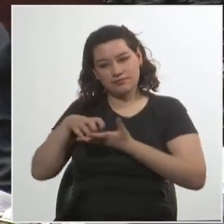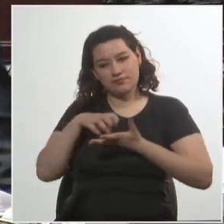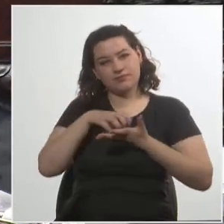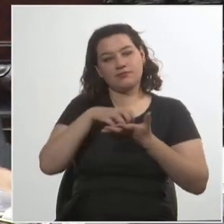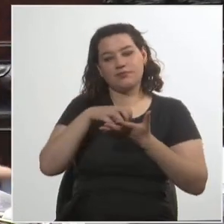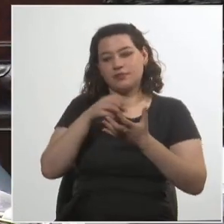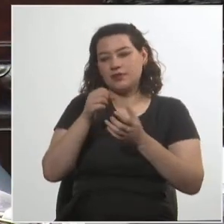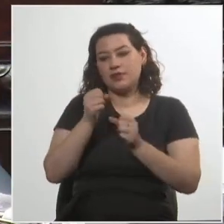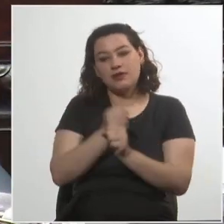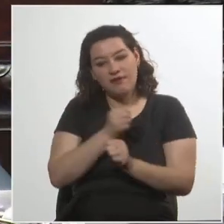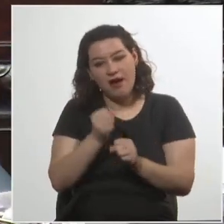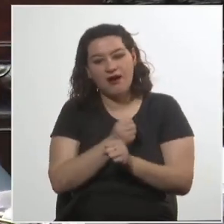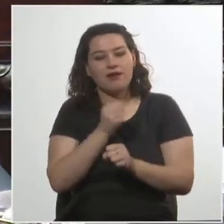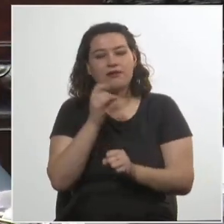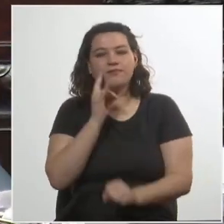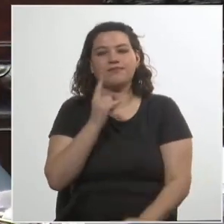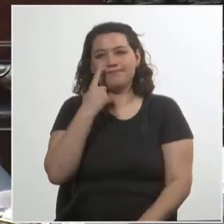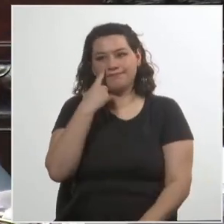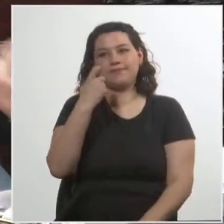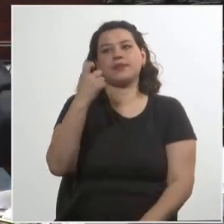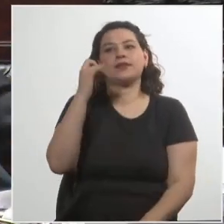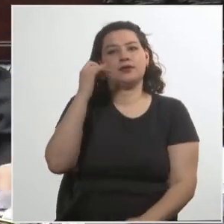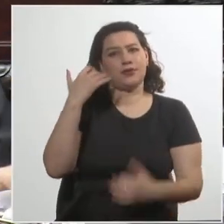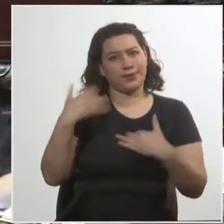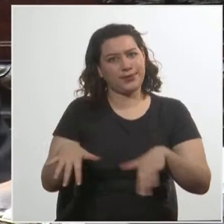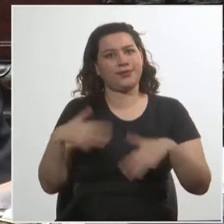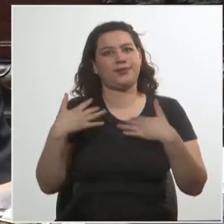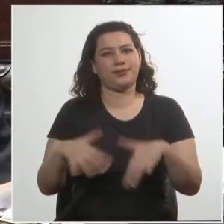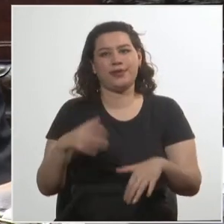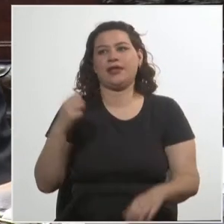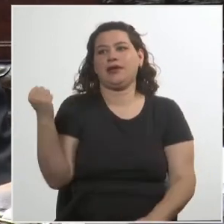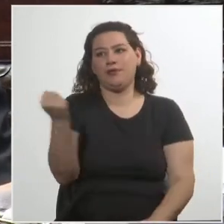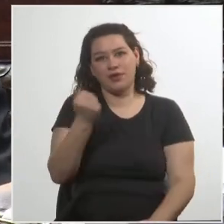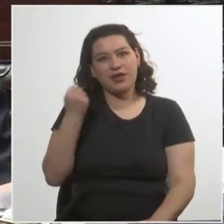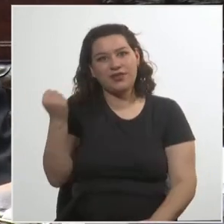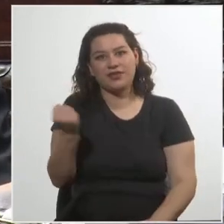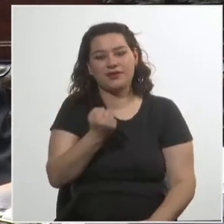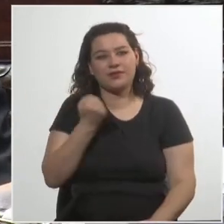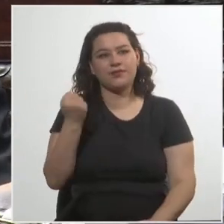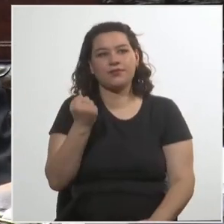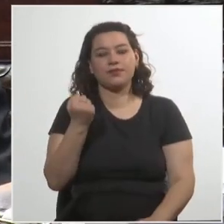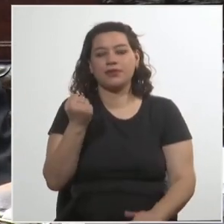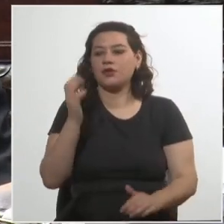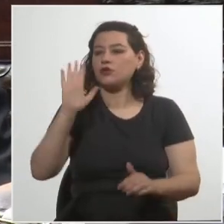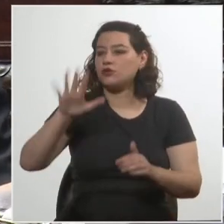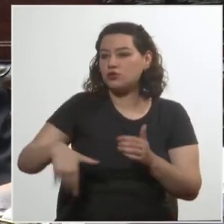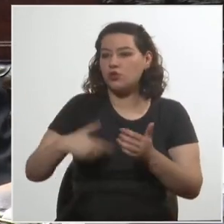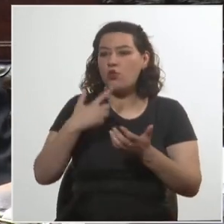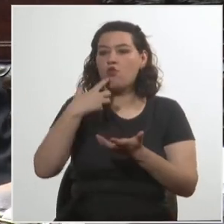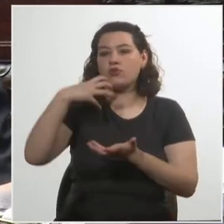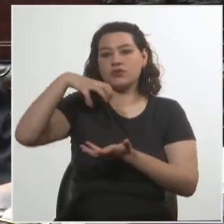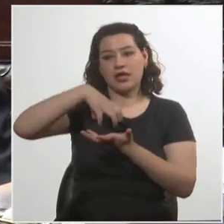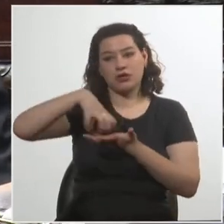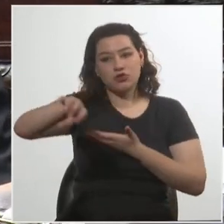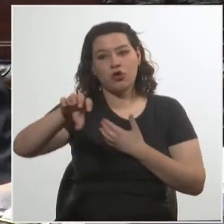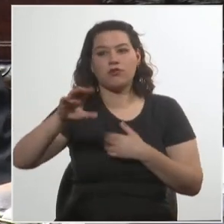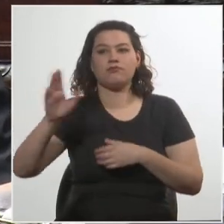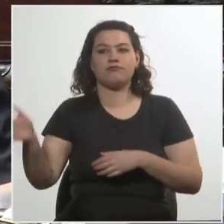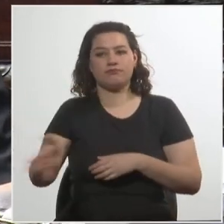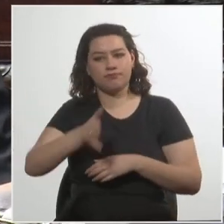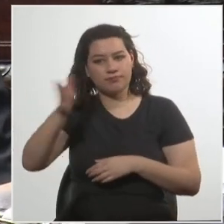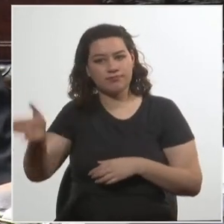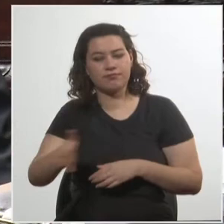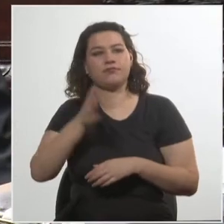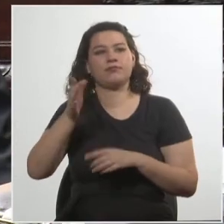no tradicionales sabemos de la importancia fundamental de la lechería como sector progresista de la producción agropecuaria